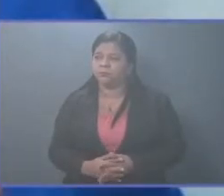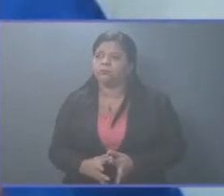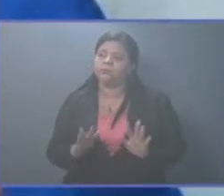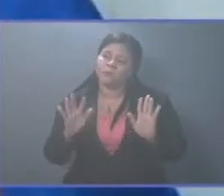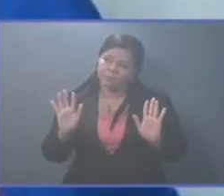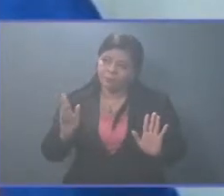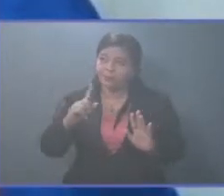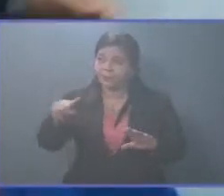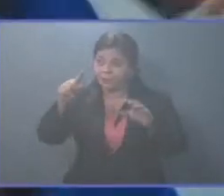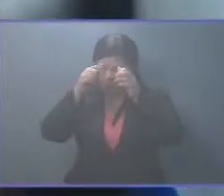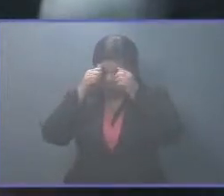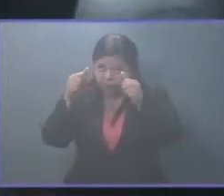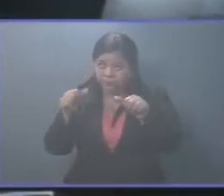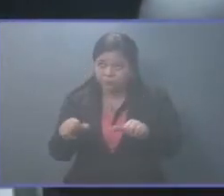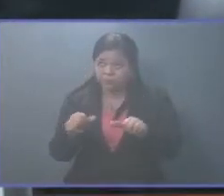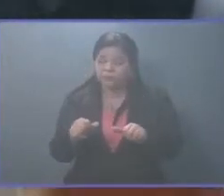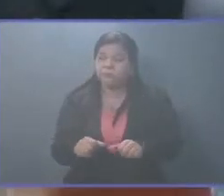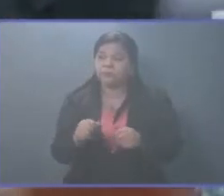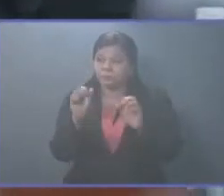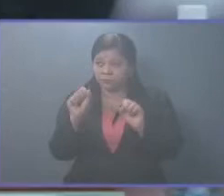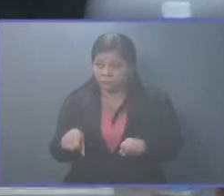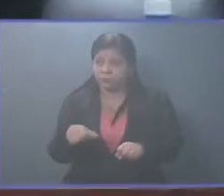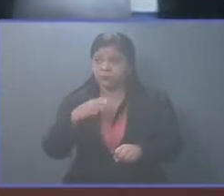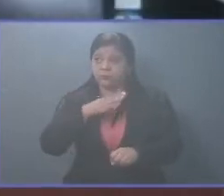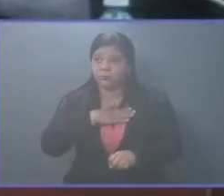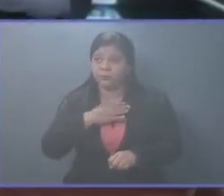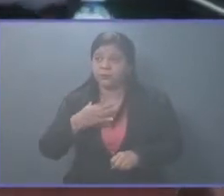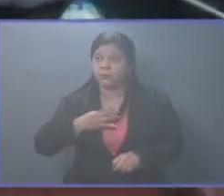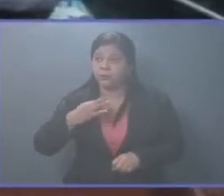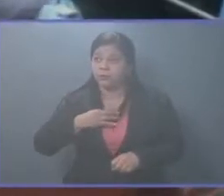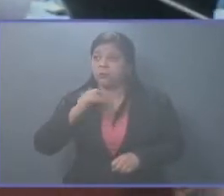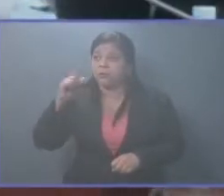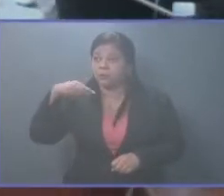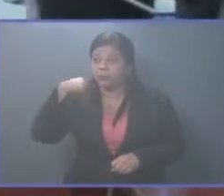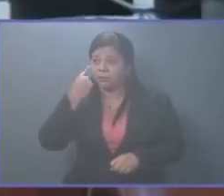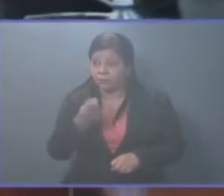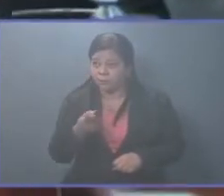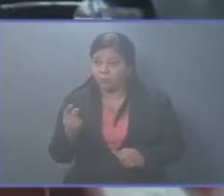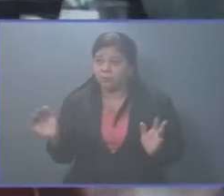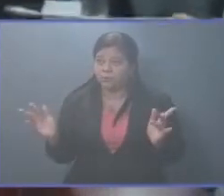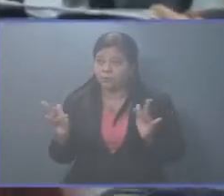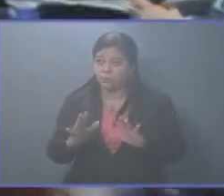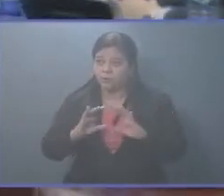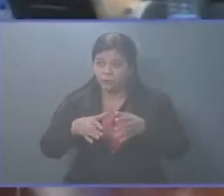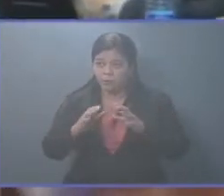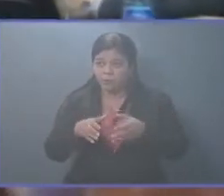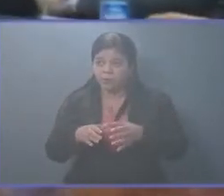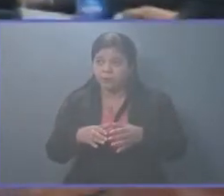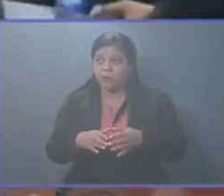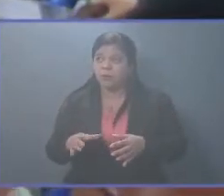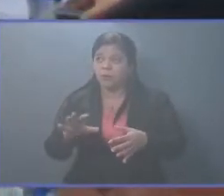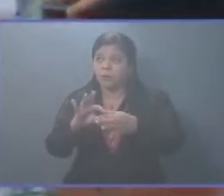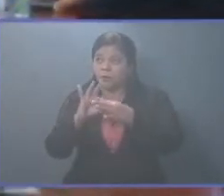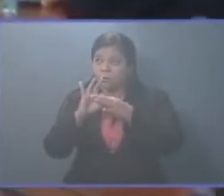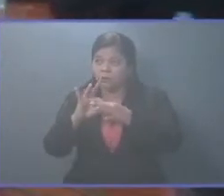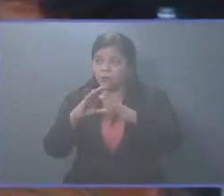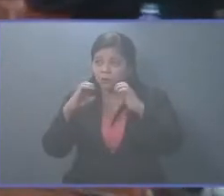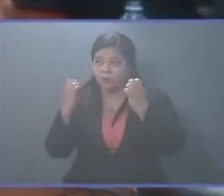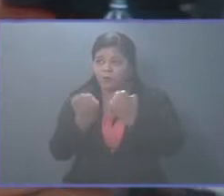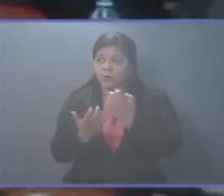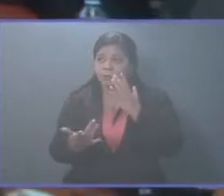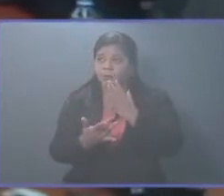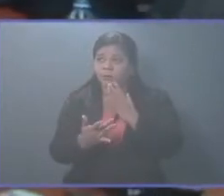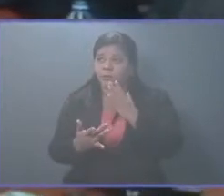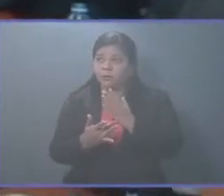Bueno, los que estén de acuerdo en poder tener como invitados en la próxima sesión de la comisión al coordinador o al equipo técnico del